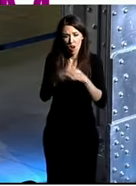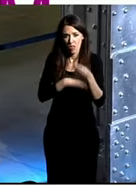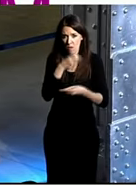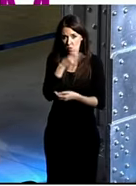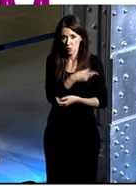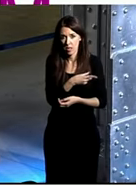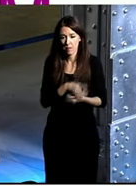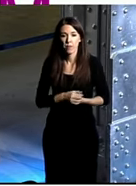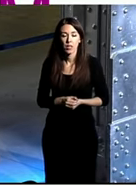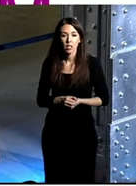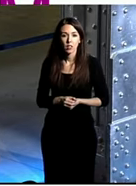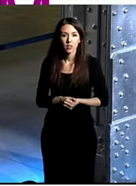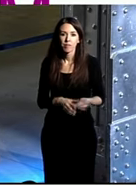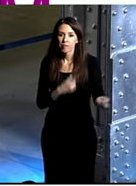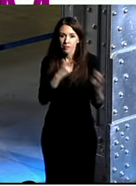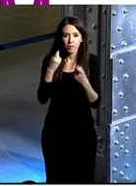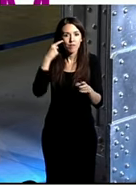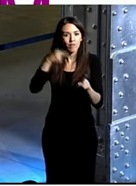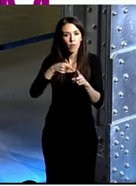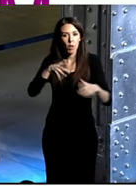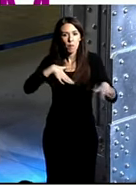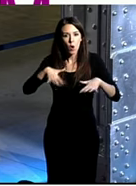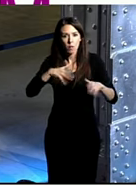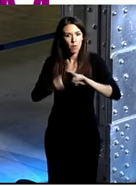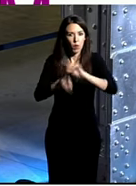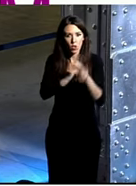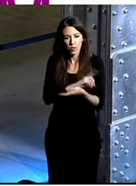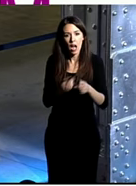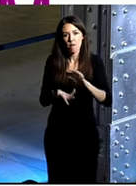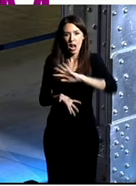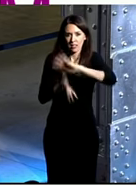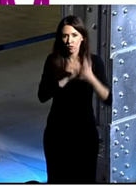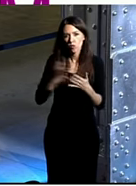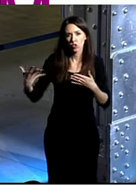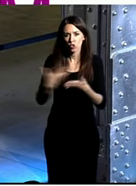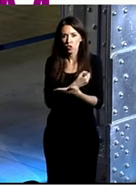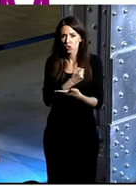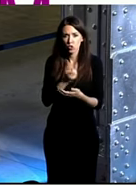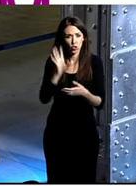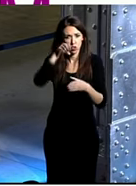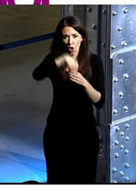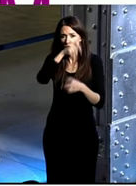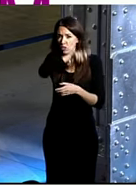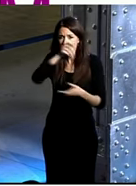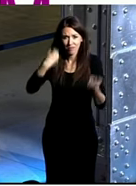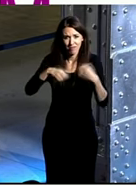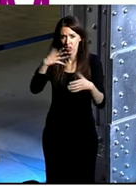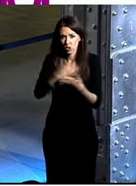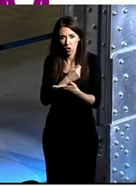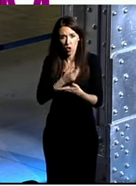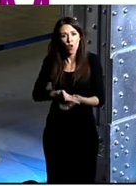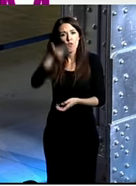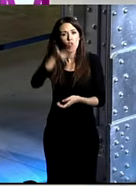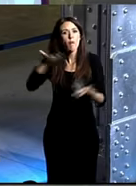bien. Necesitamos recurrir para movilizar, para modificar, para transformar a todos los inputs posibles y fundamentalmente